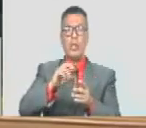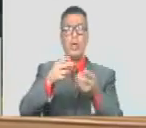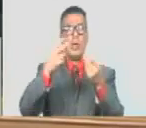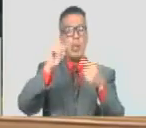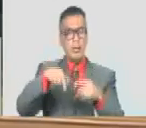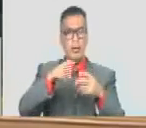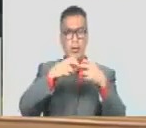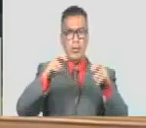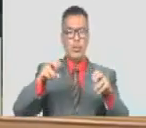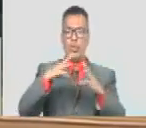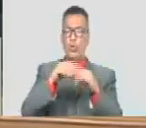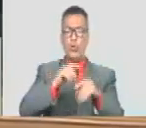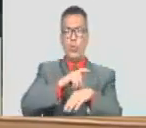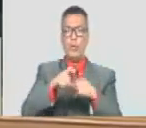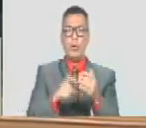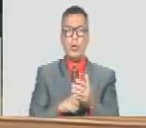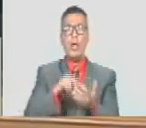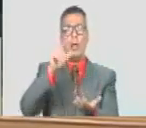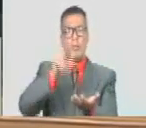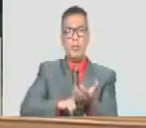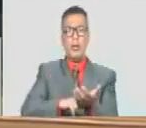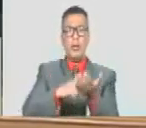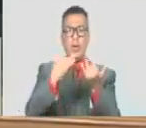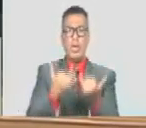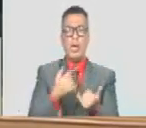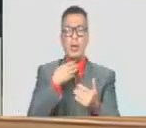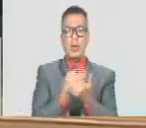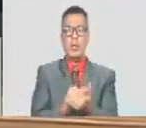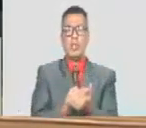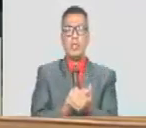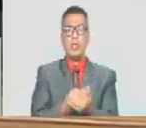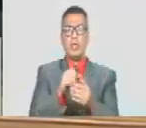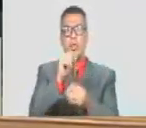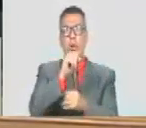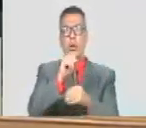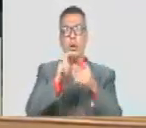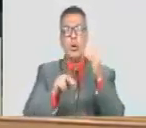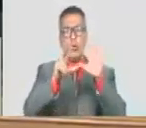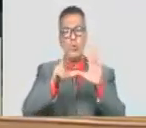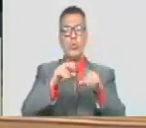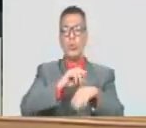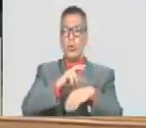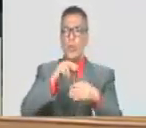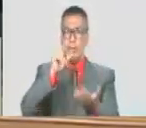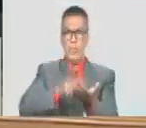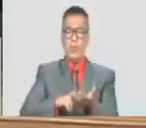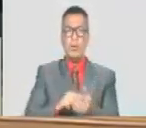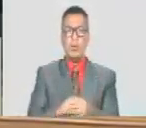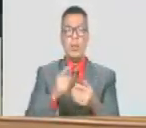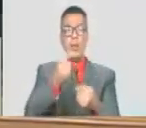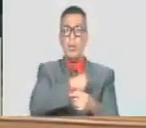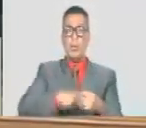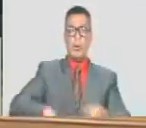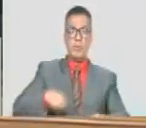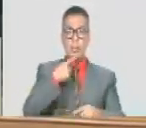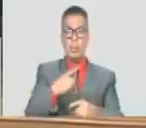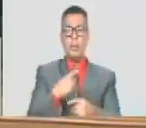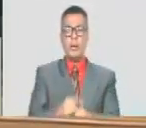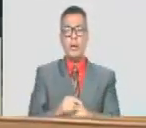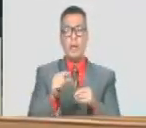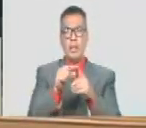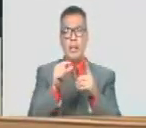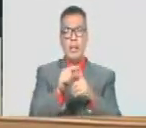acápites y epígrafes, quedando aprobado hasta el artículo número 8. Acto seguido, el presidente otorgó el